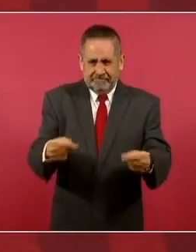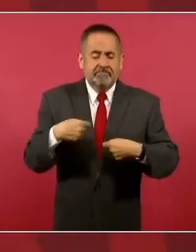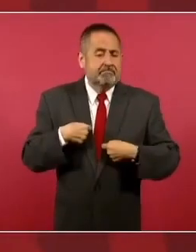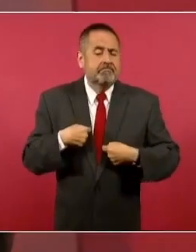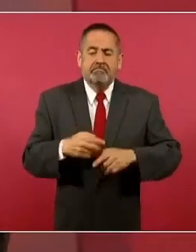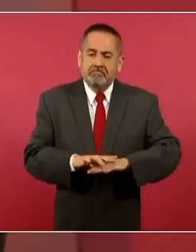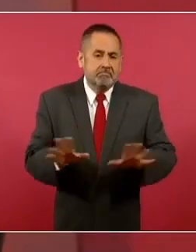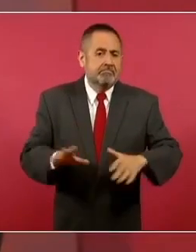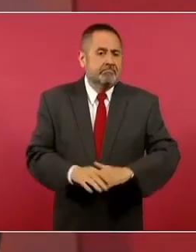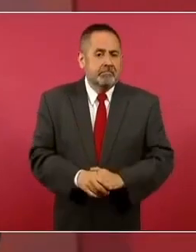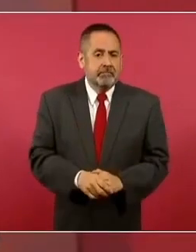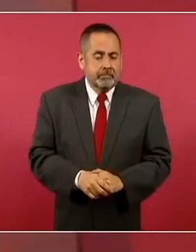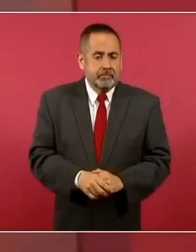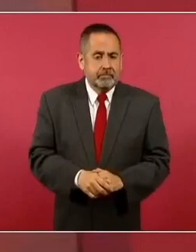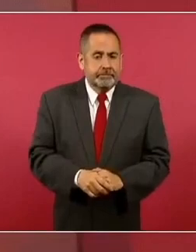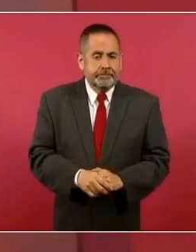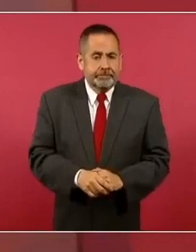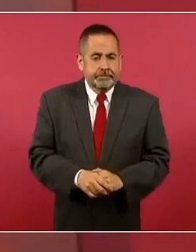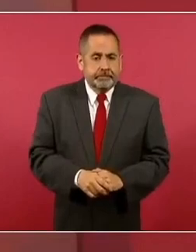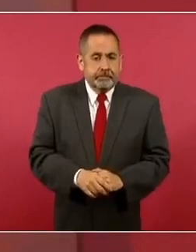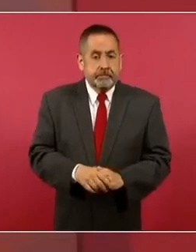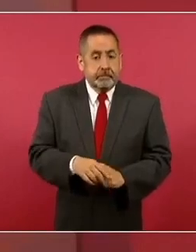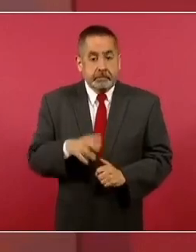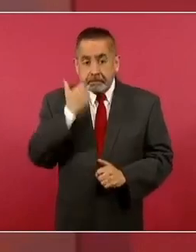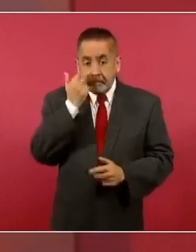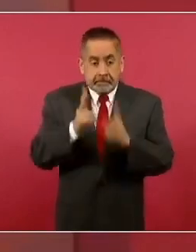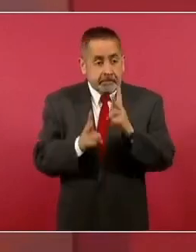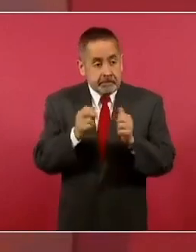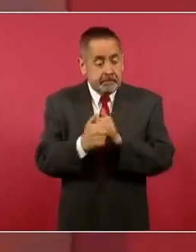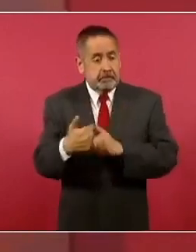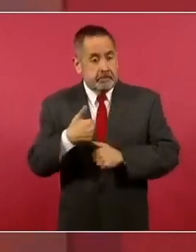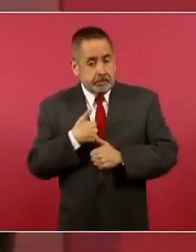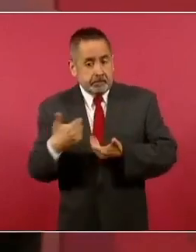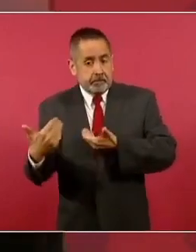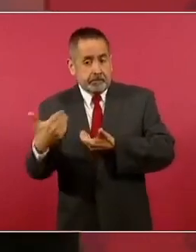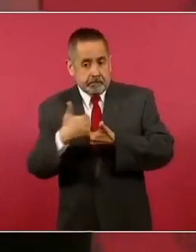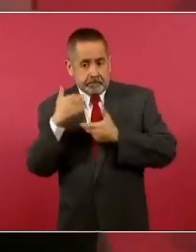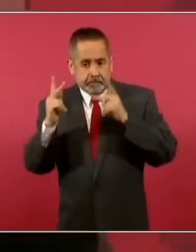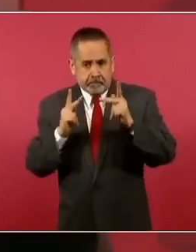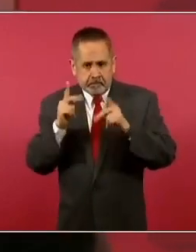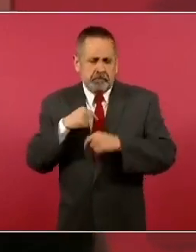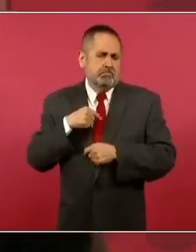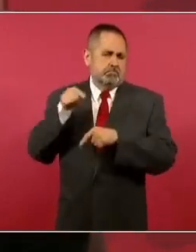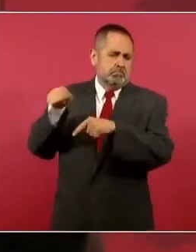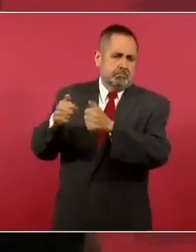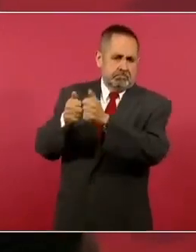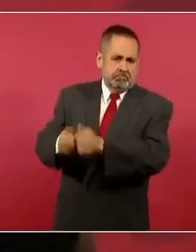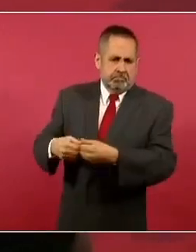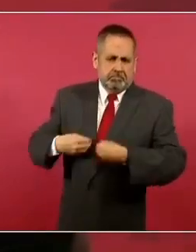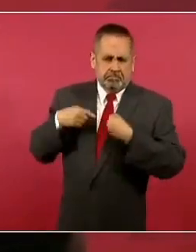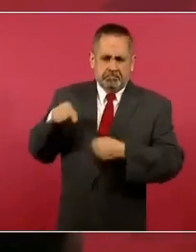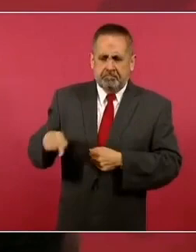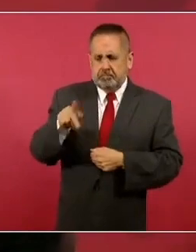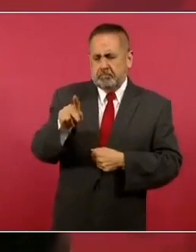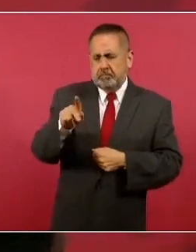quieren hablar conmigo visitarme ahí voy a estar en Palenque